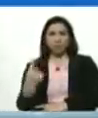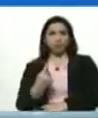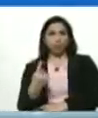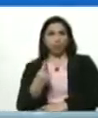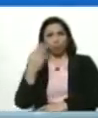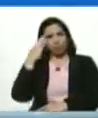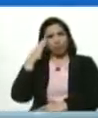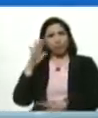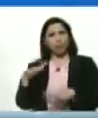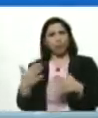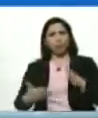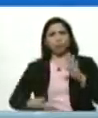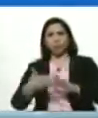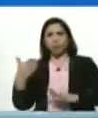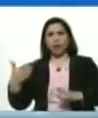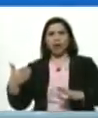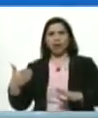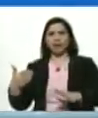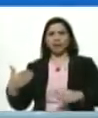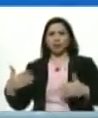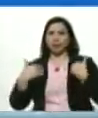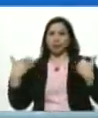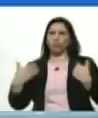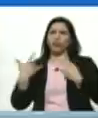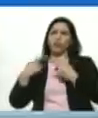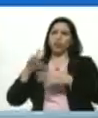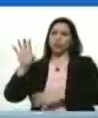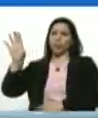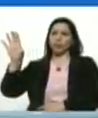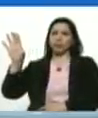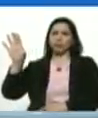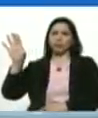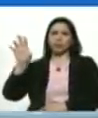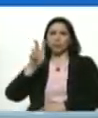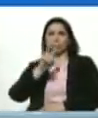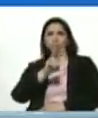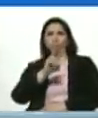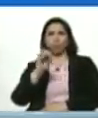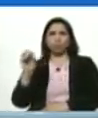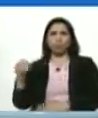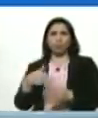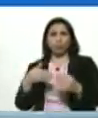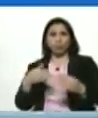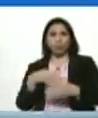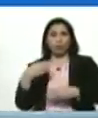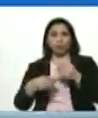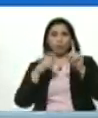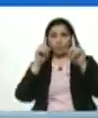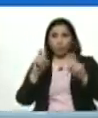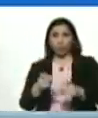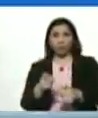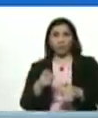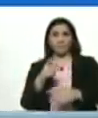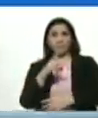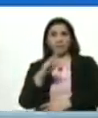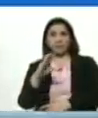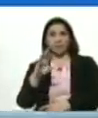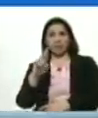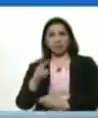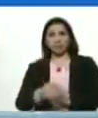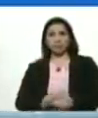cuenta cuando se va a sufrir al extranjero 200 dólares para hacerte tu prueba molecular